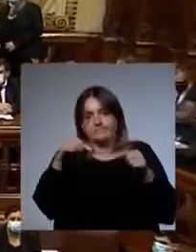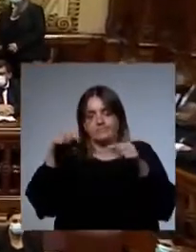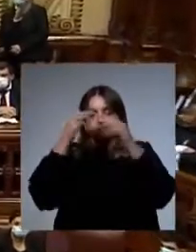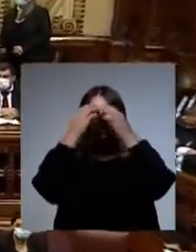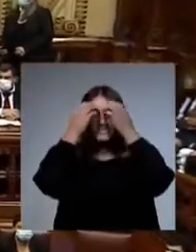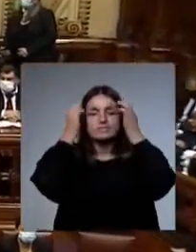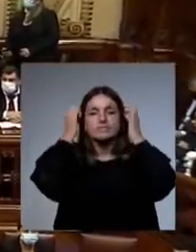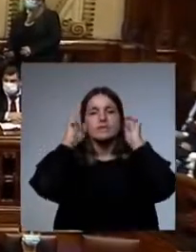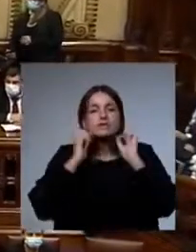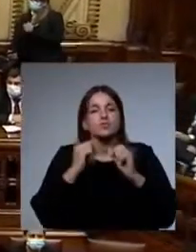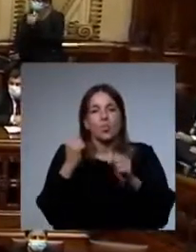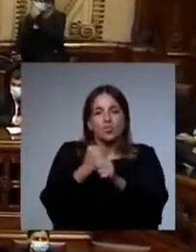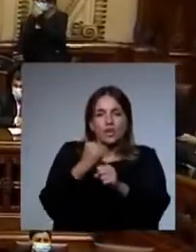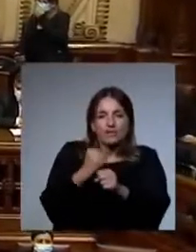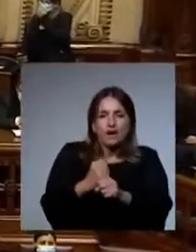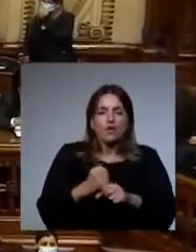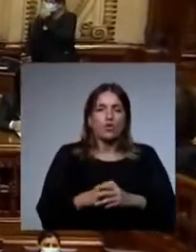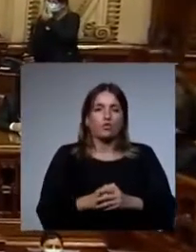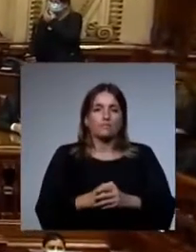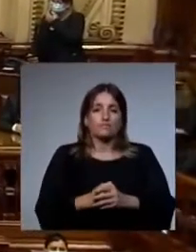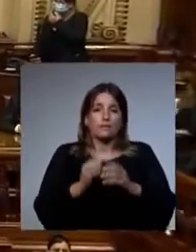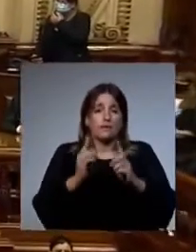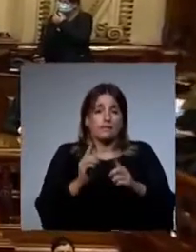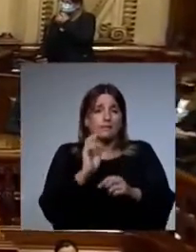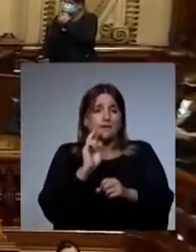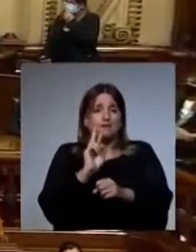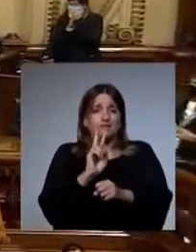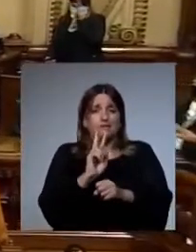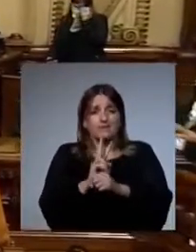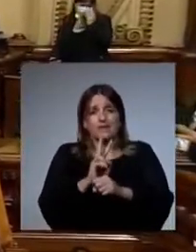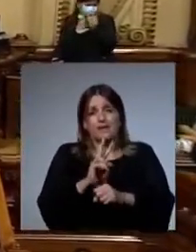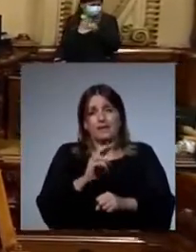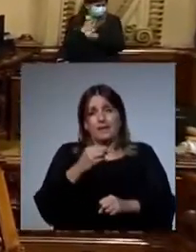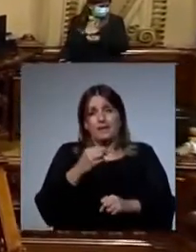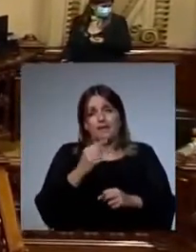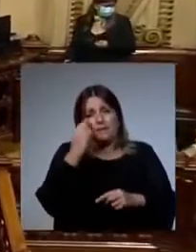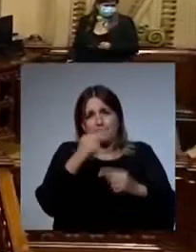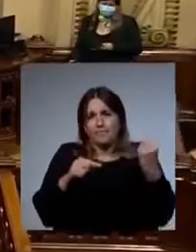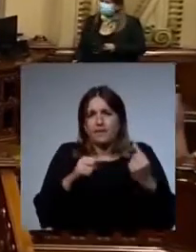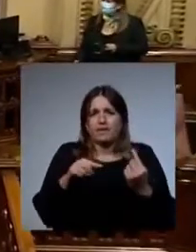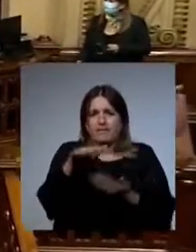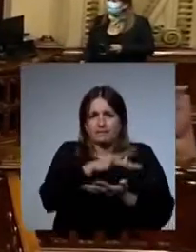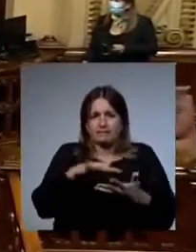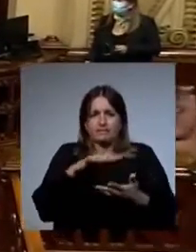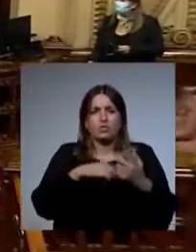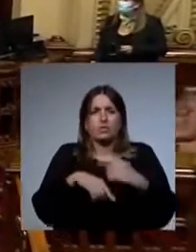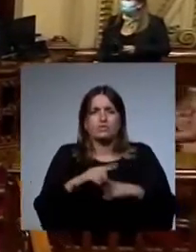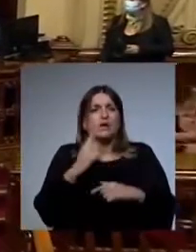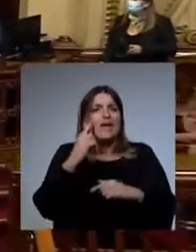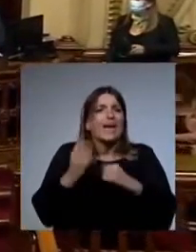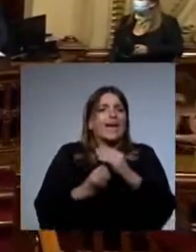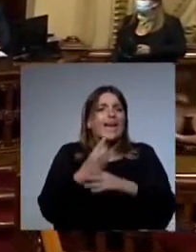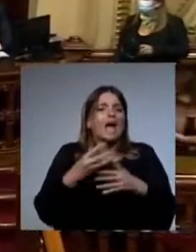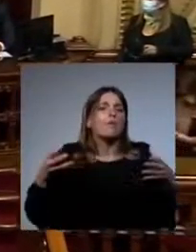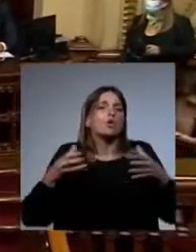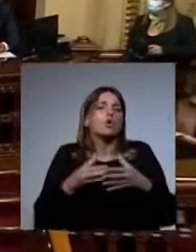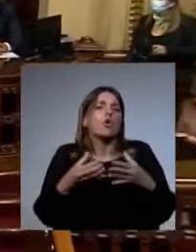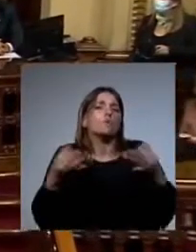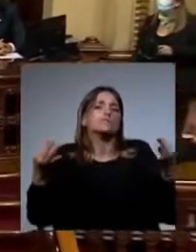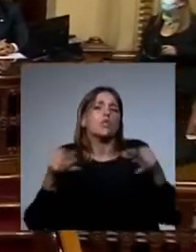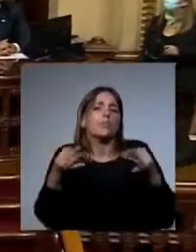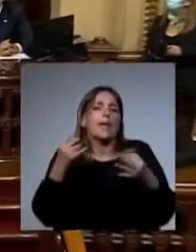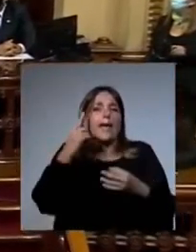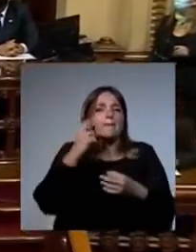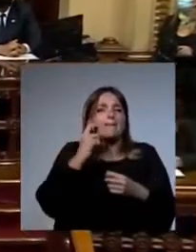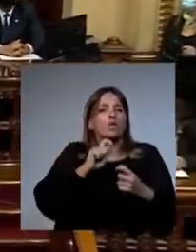en el ámbito laboral y de la seguridad social, se aprobó la creación de la Comisión de Expertos